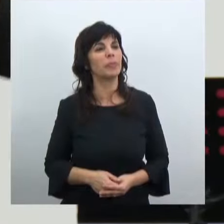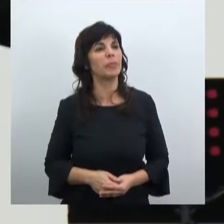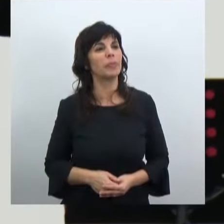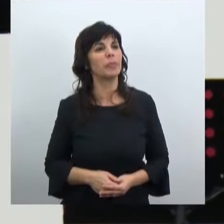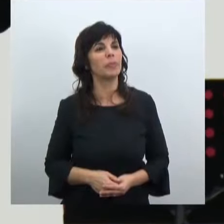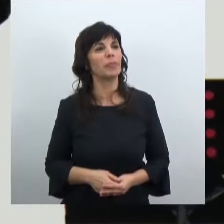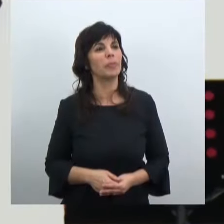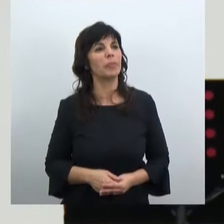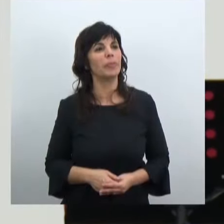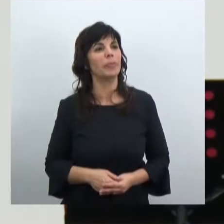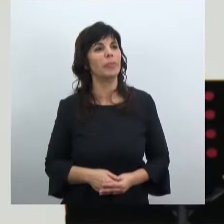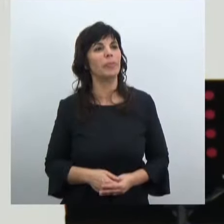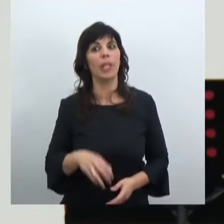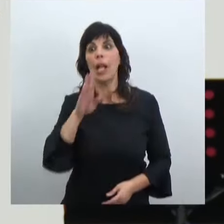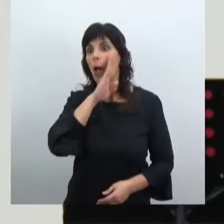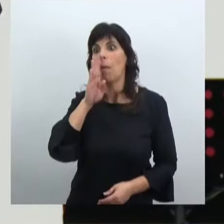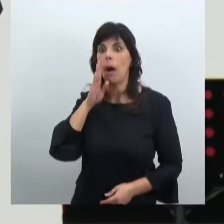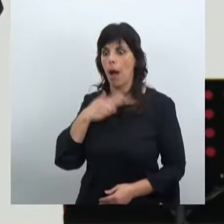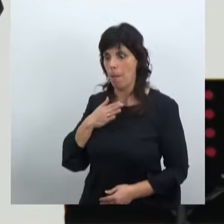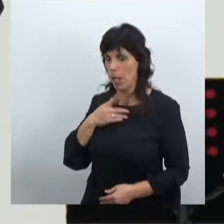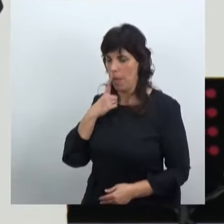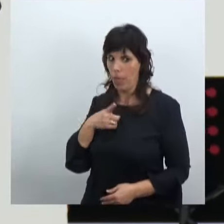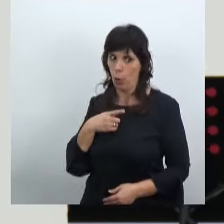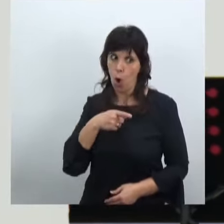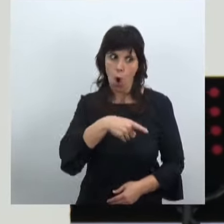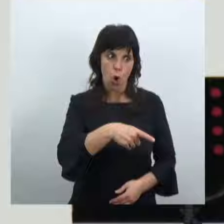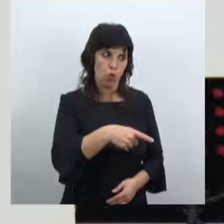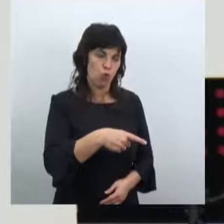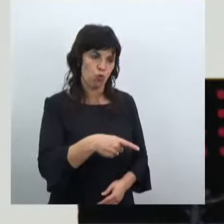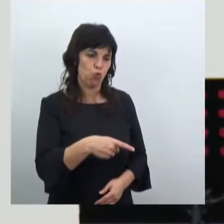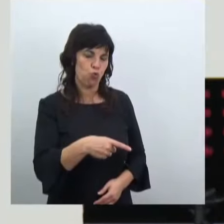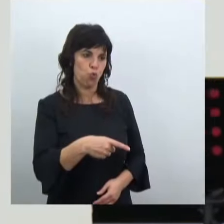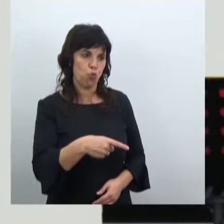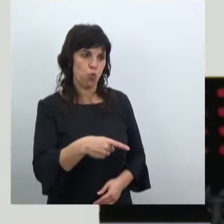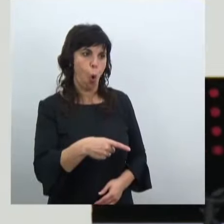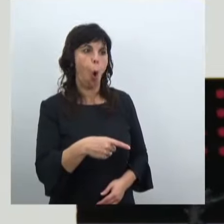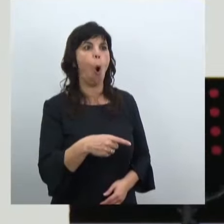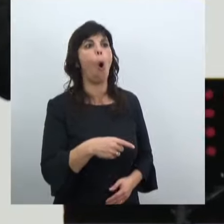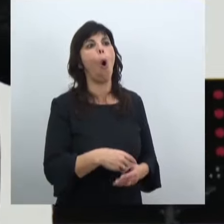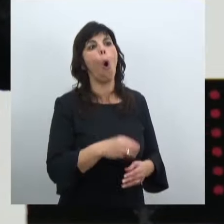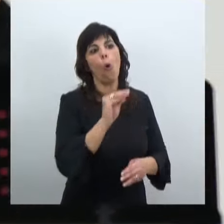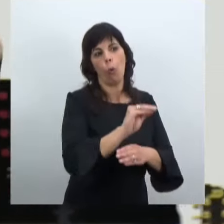Dice, tienes que tener el cuidado del chivo. Digo, ¿quién es el chivo? Dice mi hermana, es el COVID. Ah, vale, el chivo.